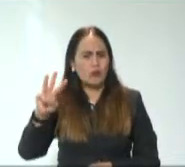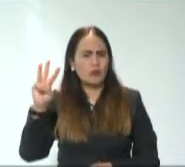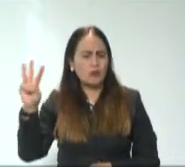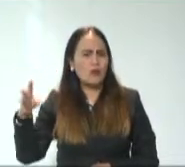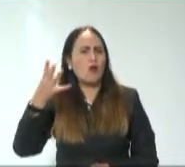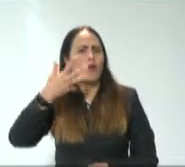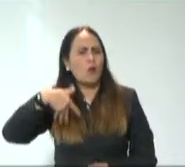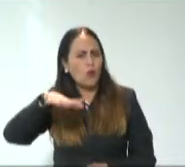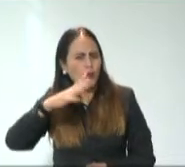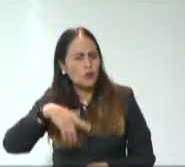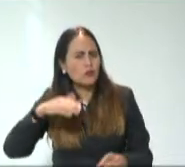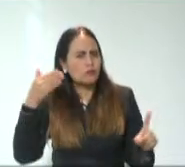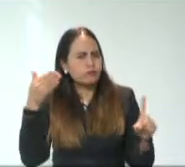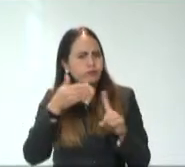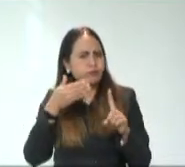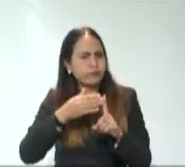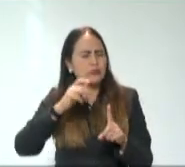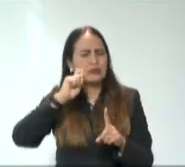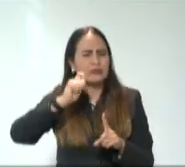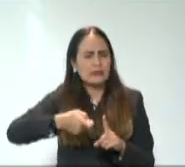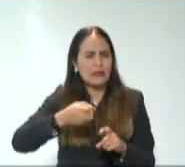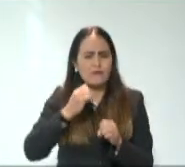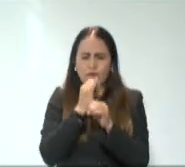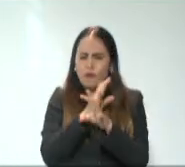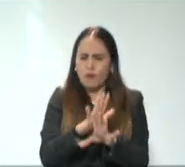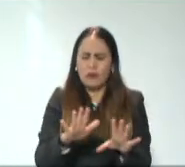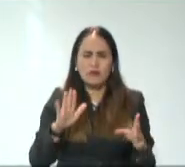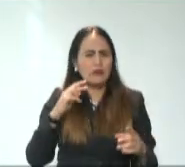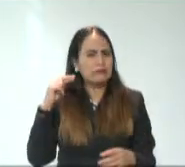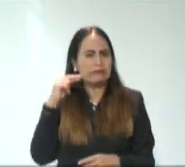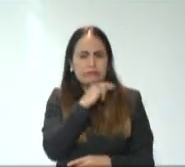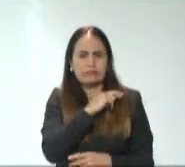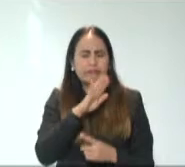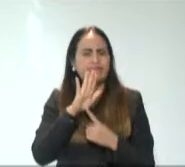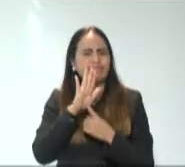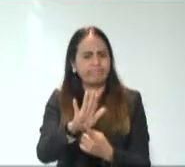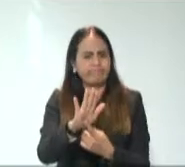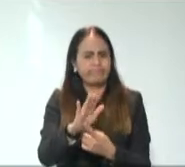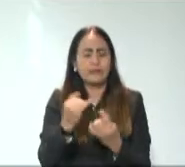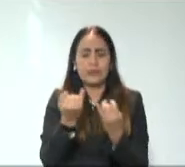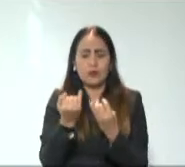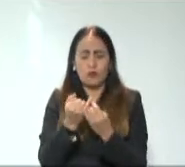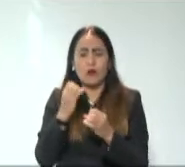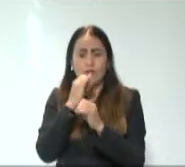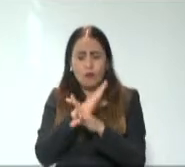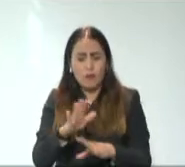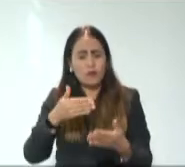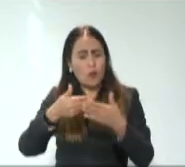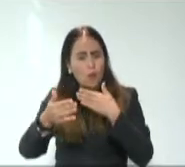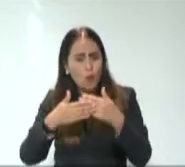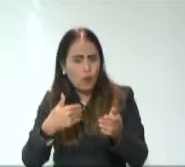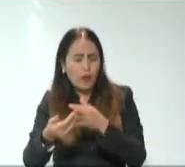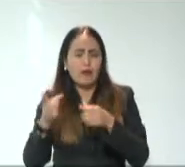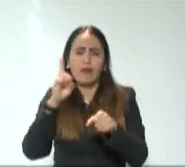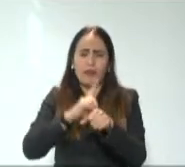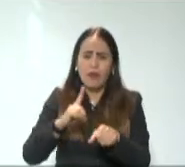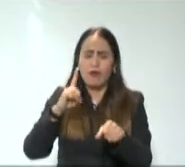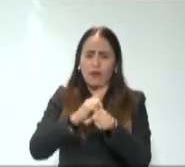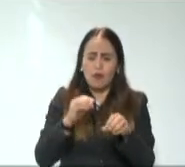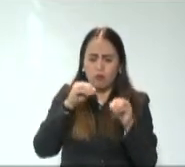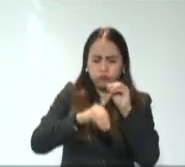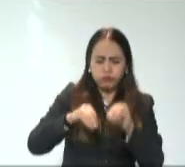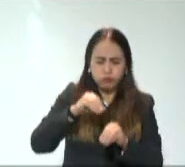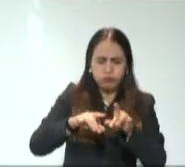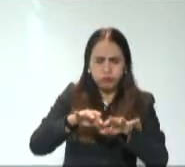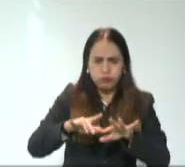generar las condiciones de información inmediata la actualización cotidiana de la plataforma forma nos permite